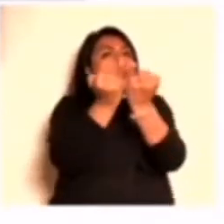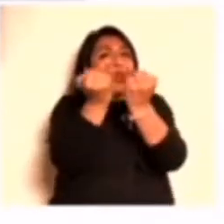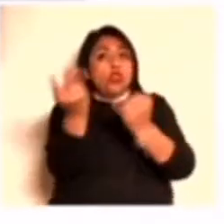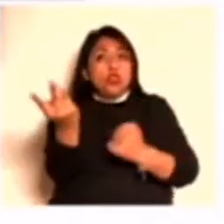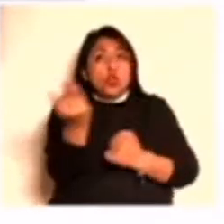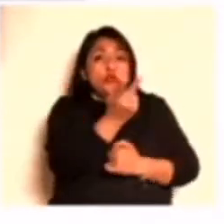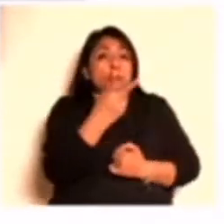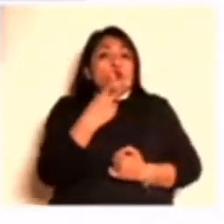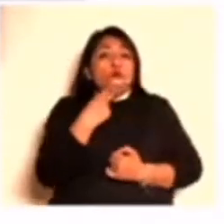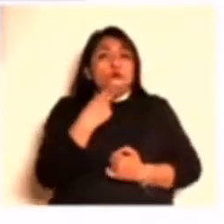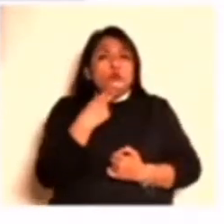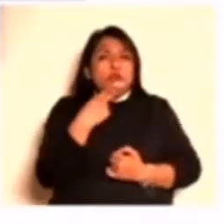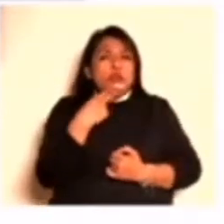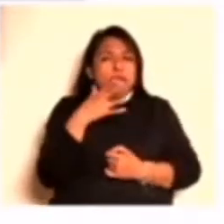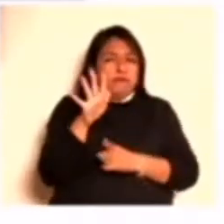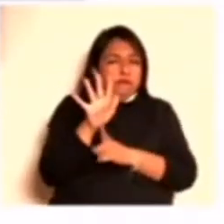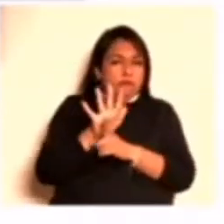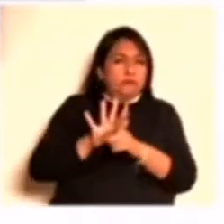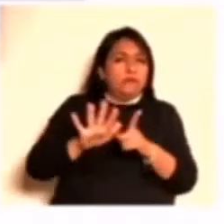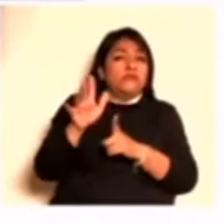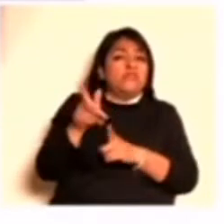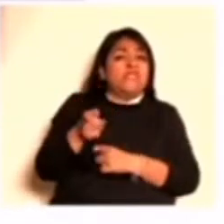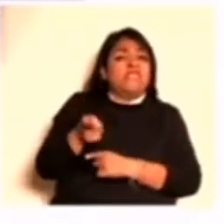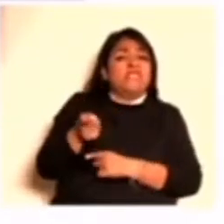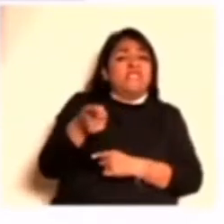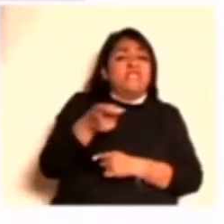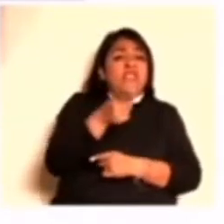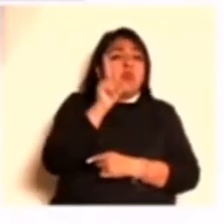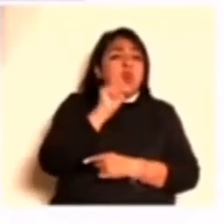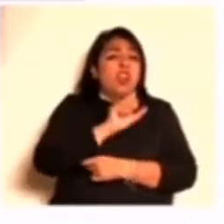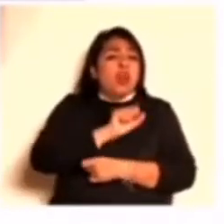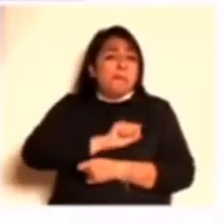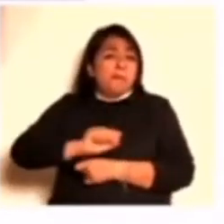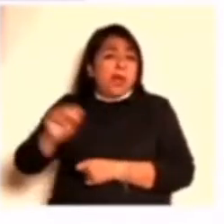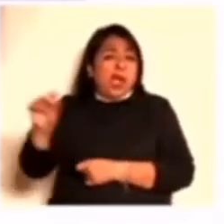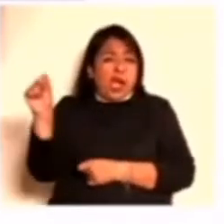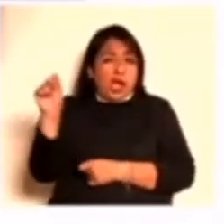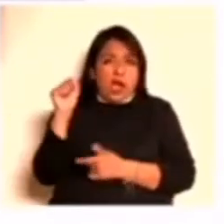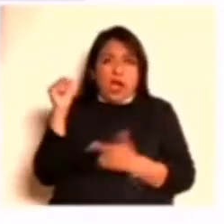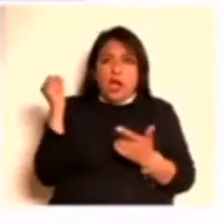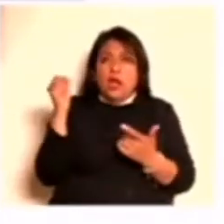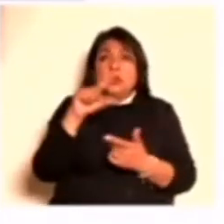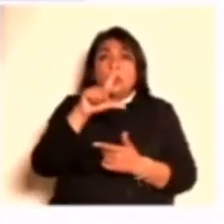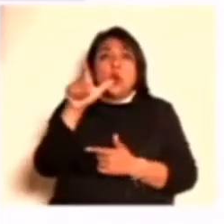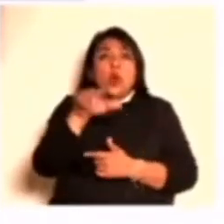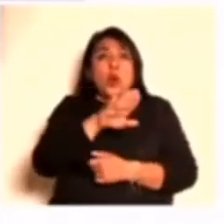utilizaron la seducción y fueron calificadas como mujeres malas que terminaron fatídicamente.